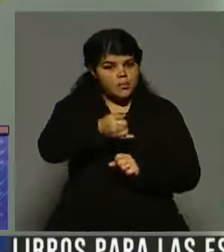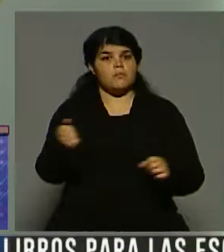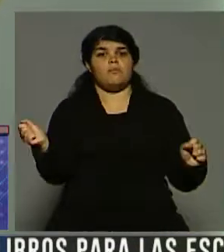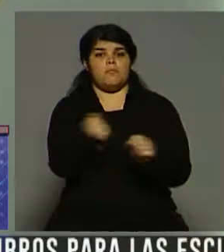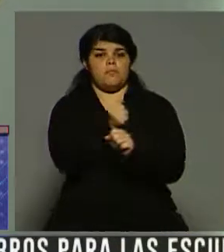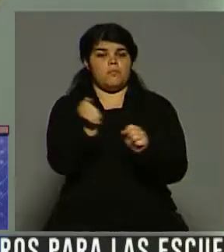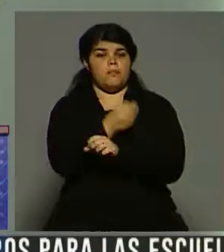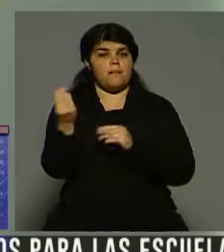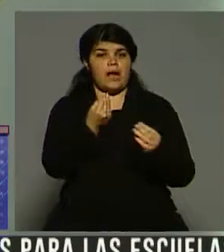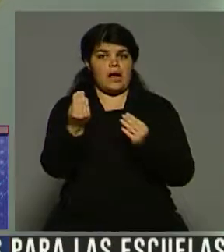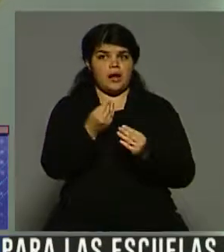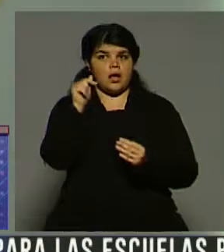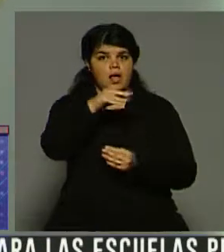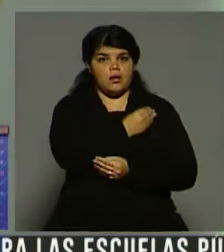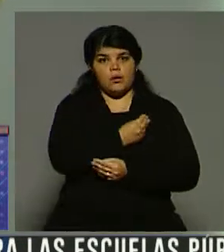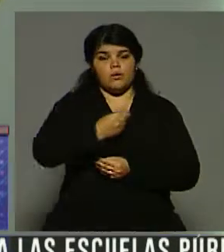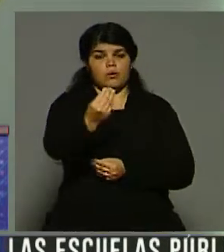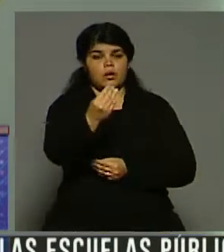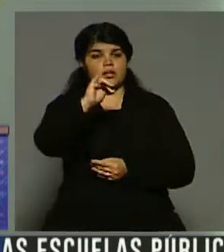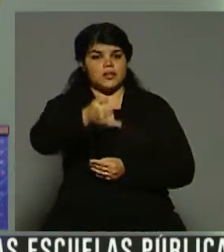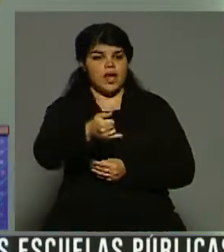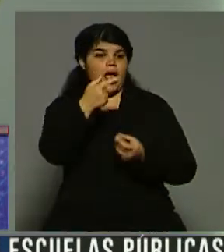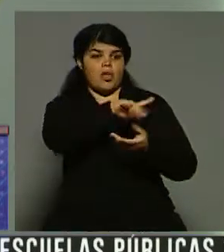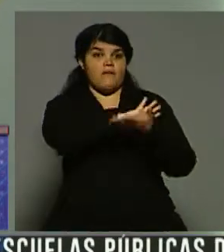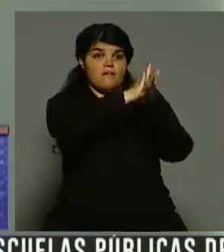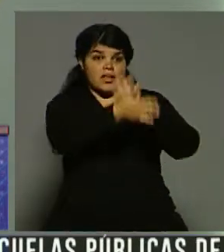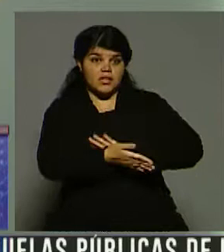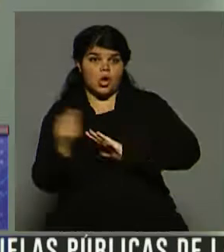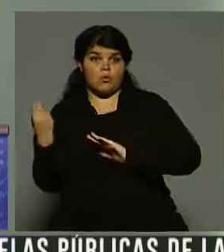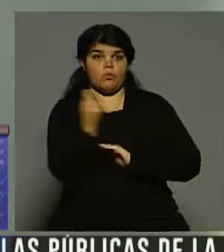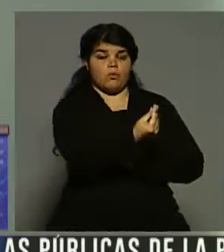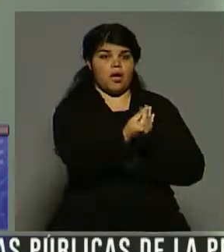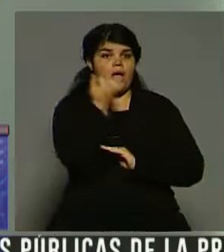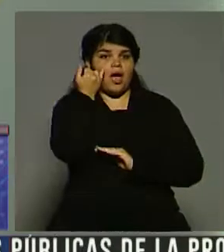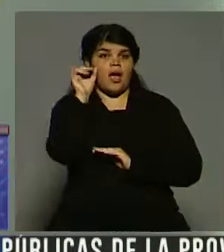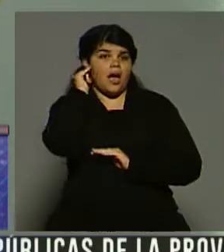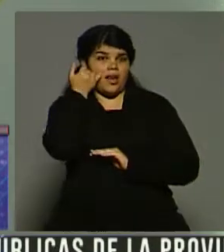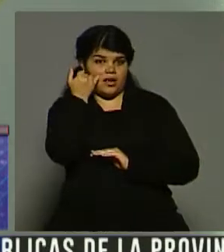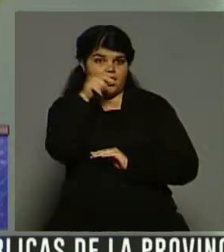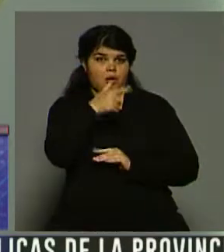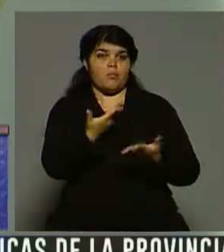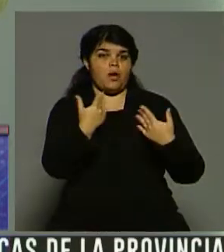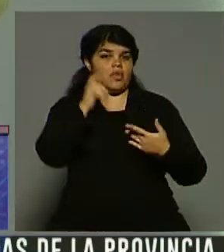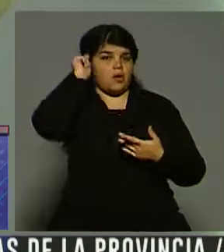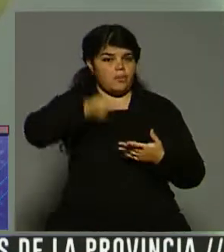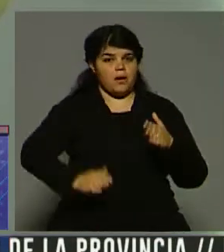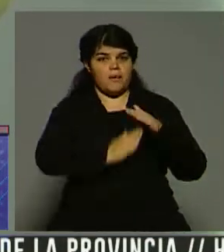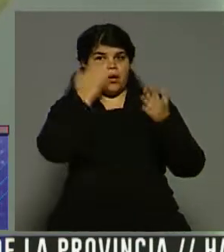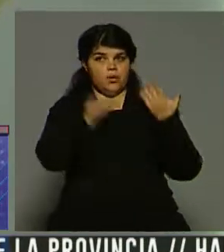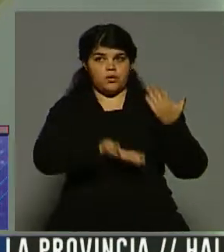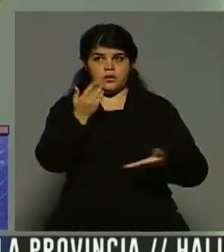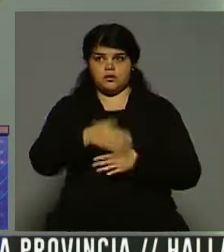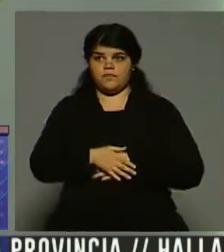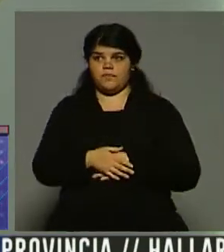algún modo quedar como, o ocupar, mejor dicho, la vacante que deja Pérez Walde en la Suprema Corte de Justicia de la provincia de Mendoza. Un aval fuerte, ¿no? Porque